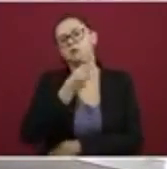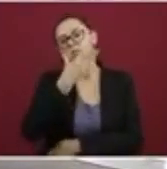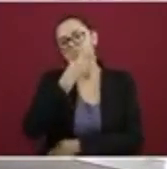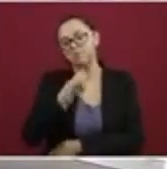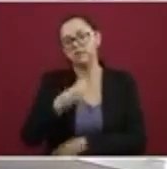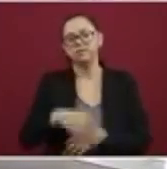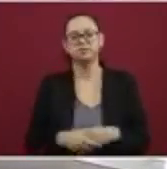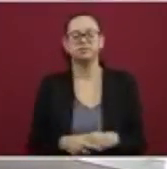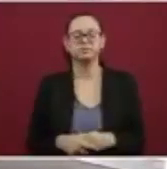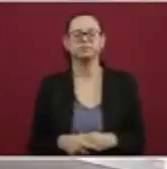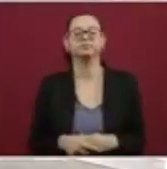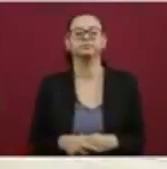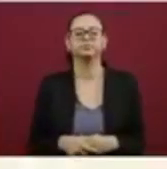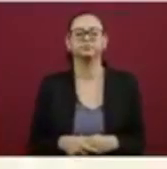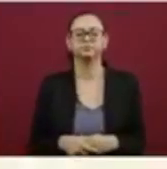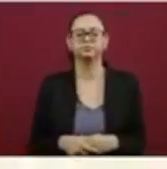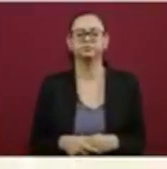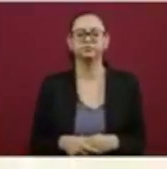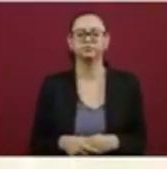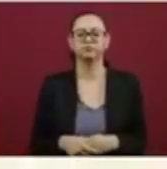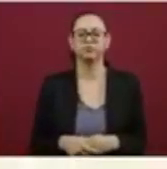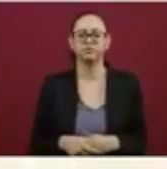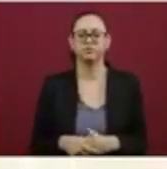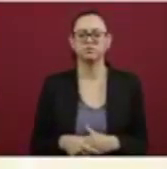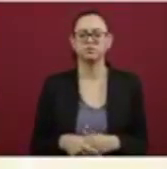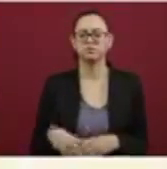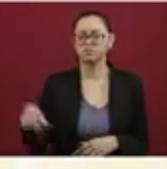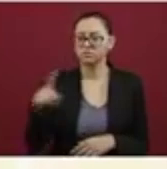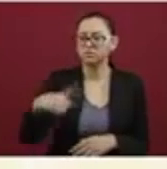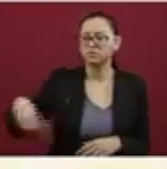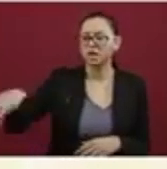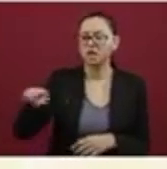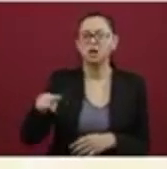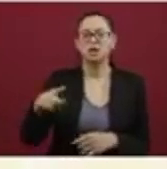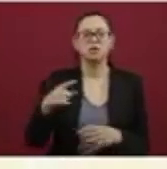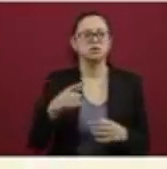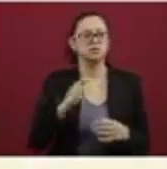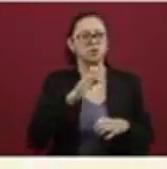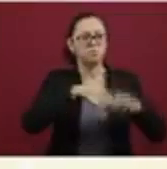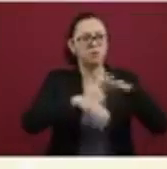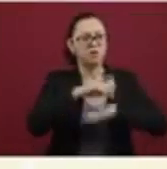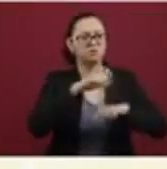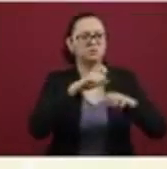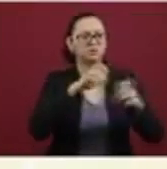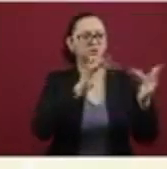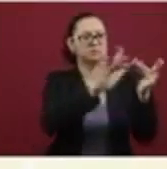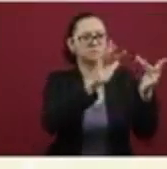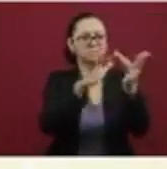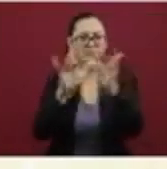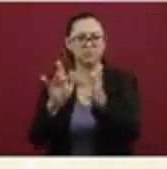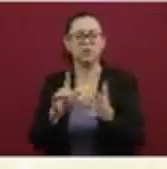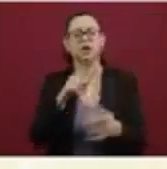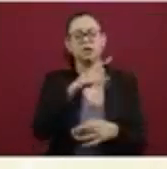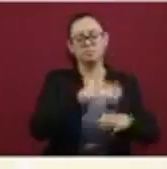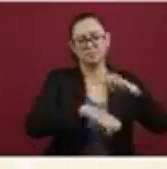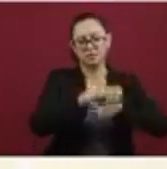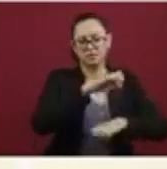los sectores a los cuales se han venido vinculando los aprendices: 70% sector privado,